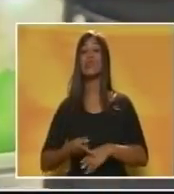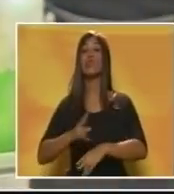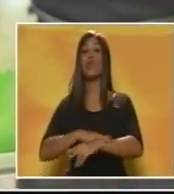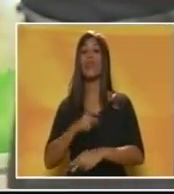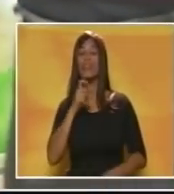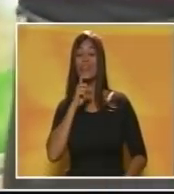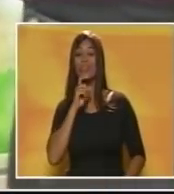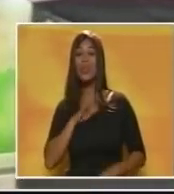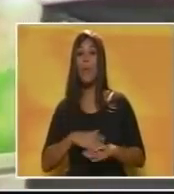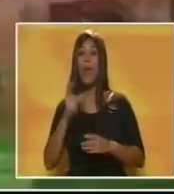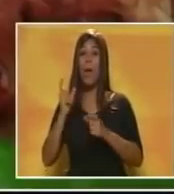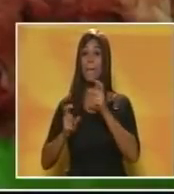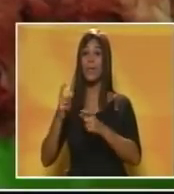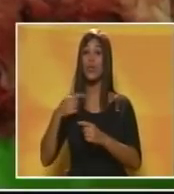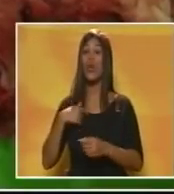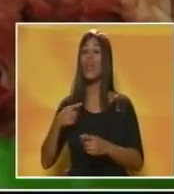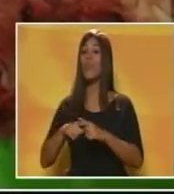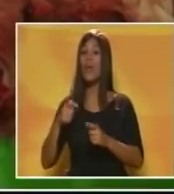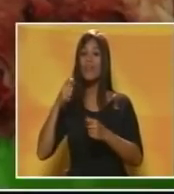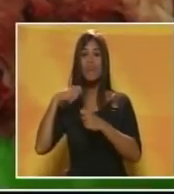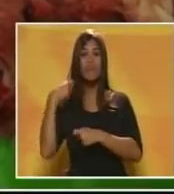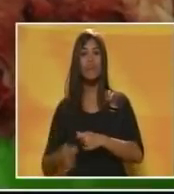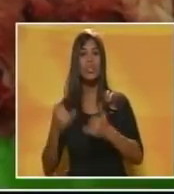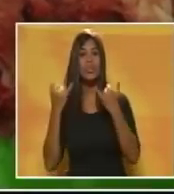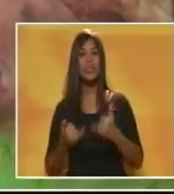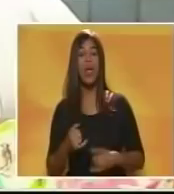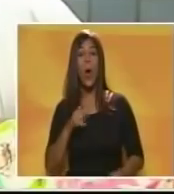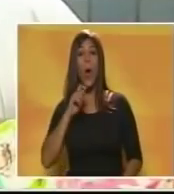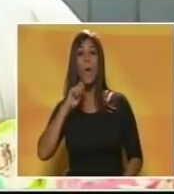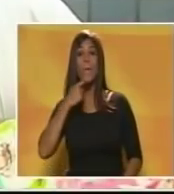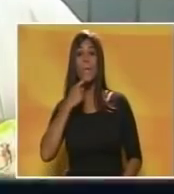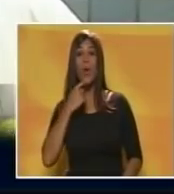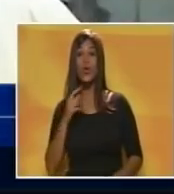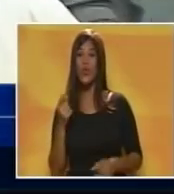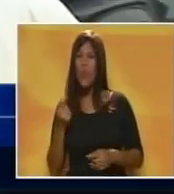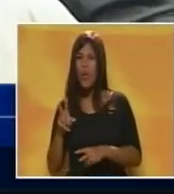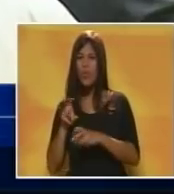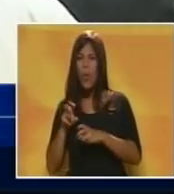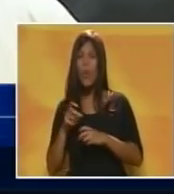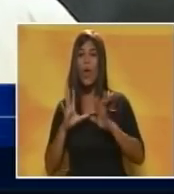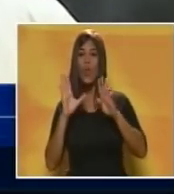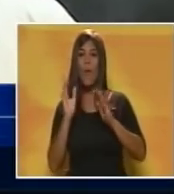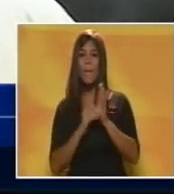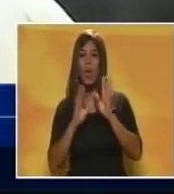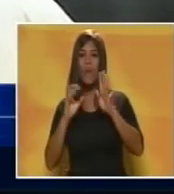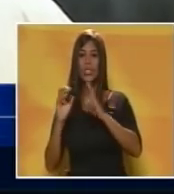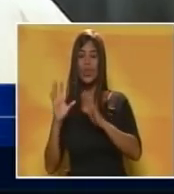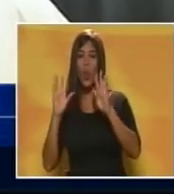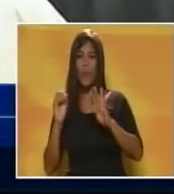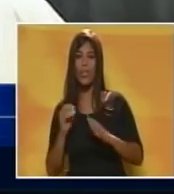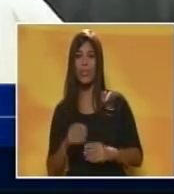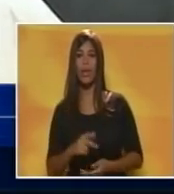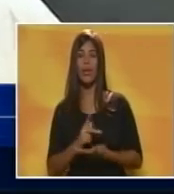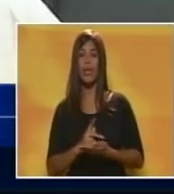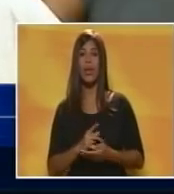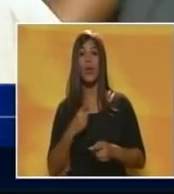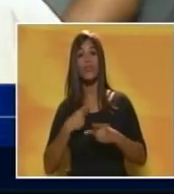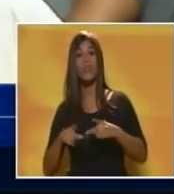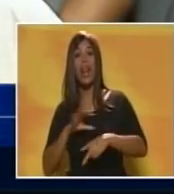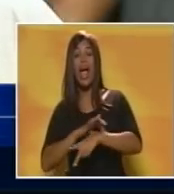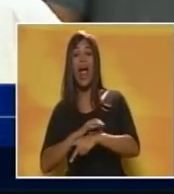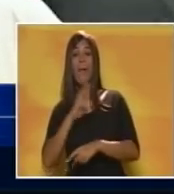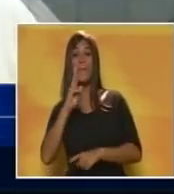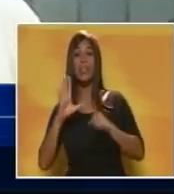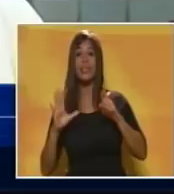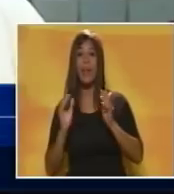los proveedores le cobran casi de contado. El pollo está en 9.990 el kilo. Está en 26.990.